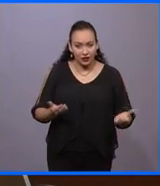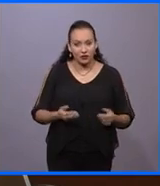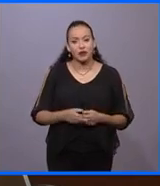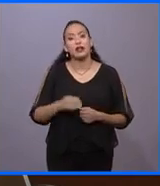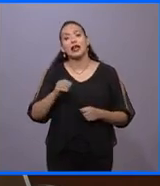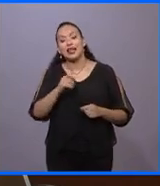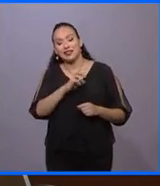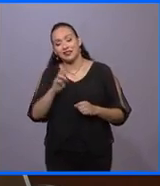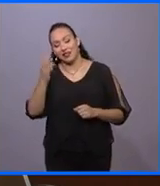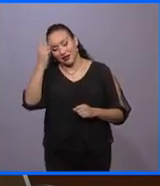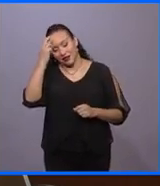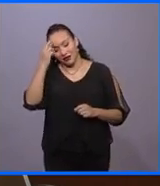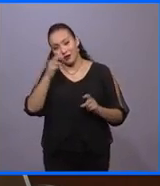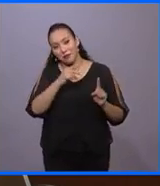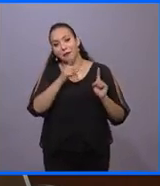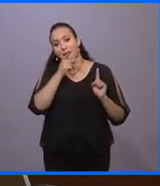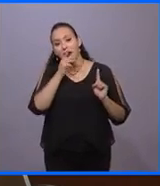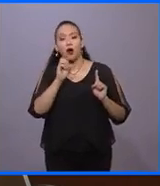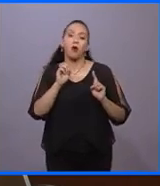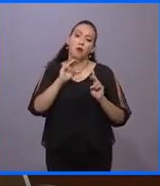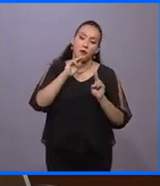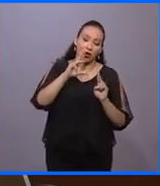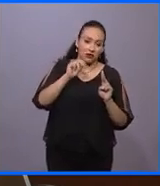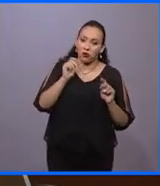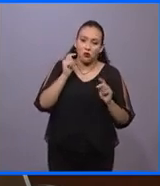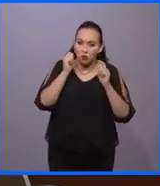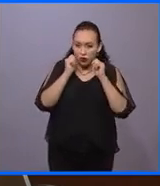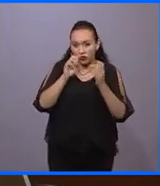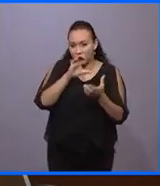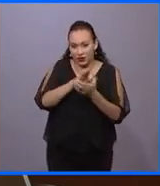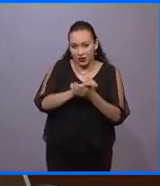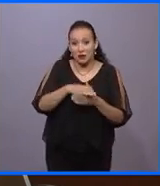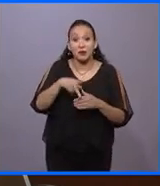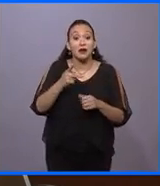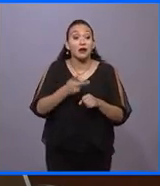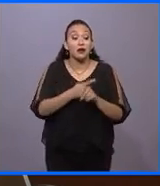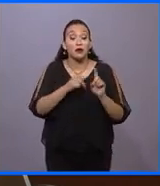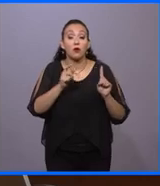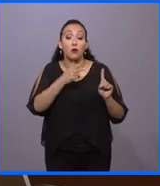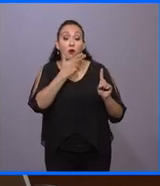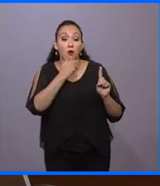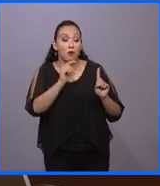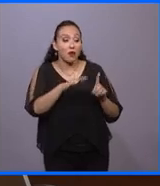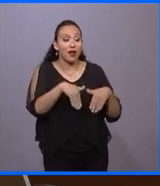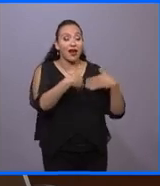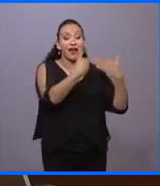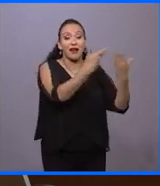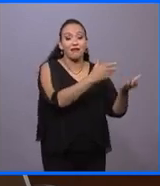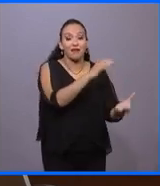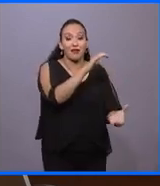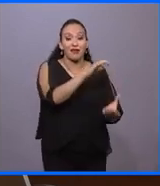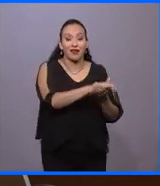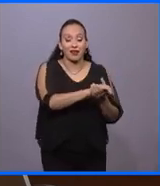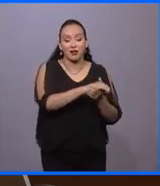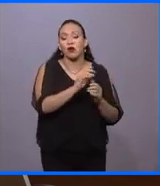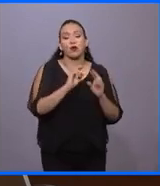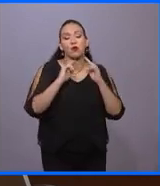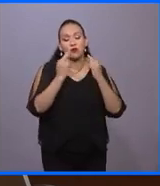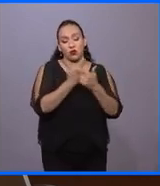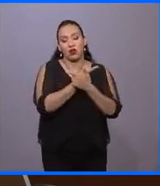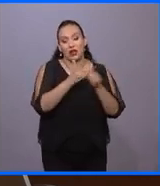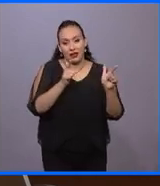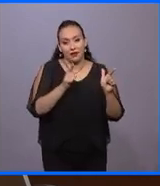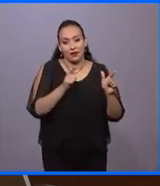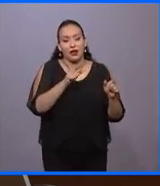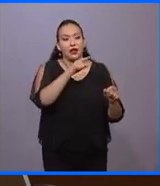hombre padre, aunque no estén casados, bajo la presunción de la existencia de un vínculo genético, por lo